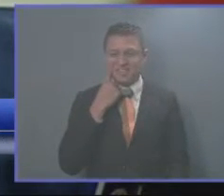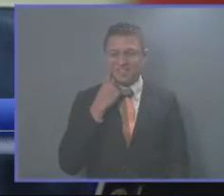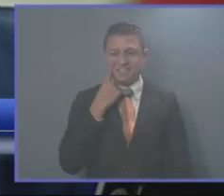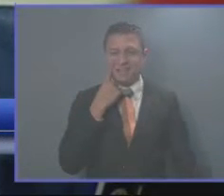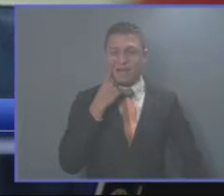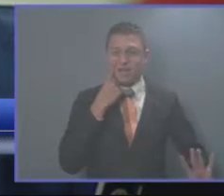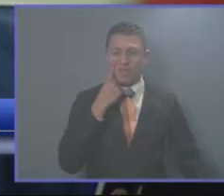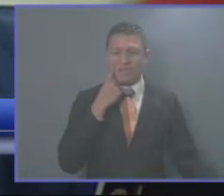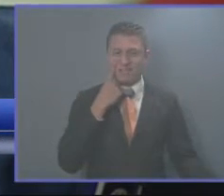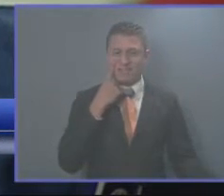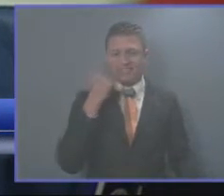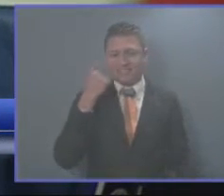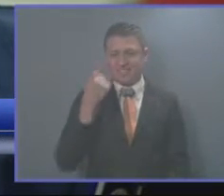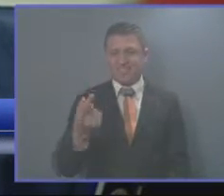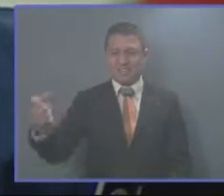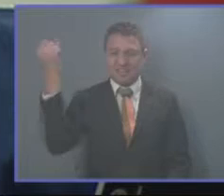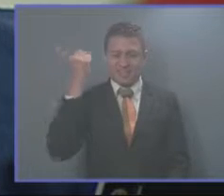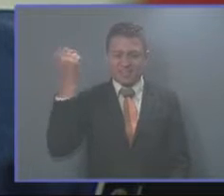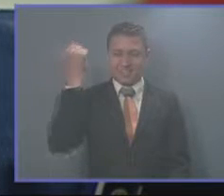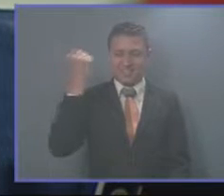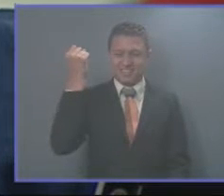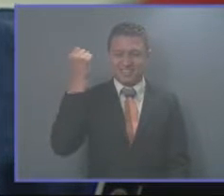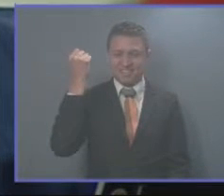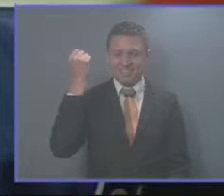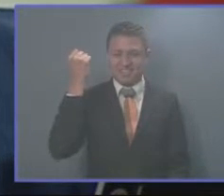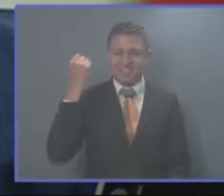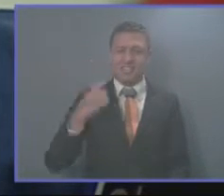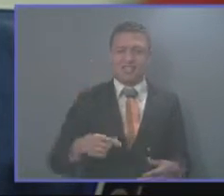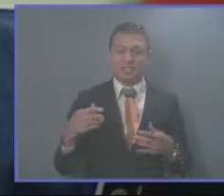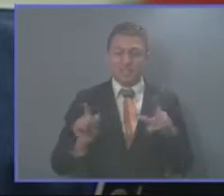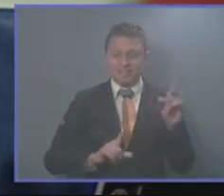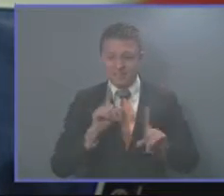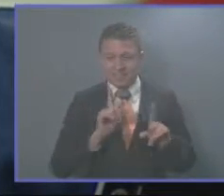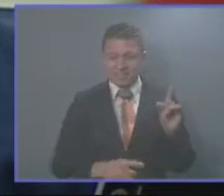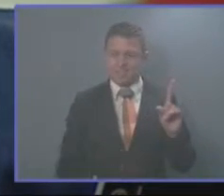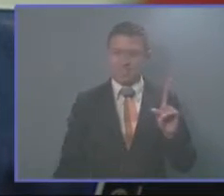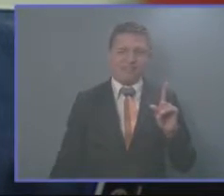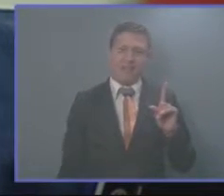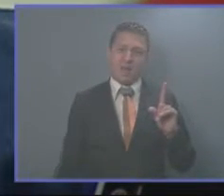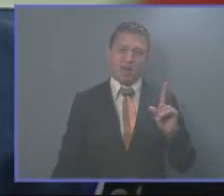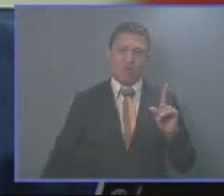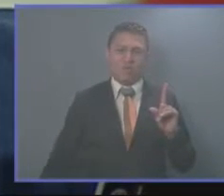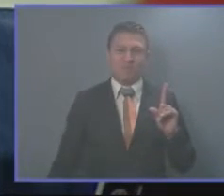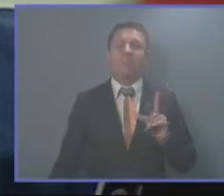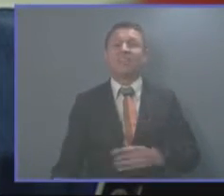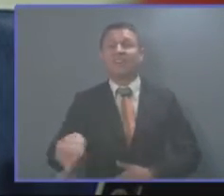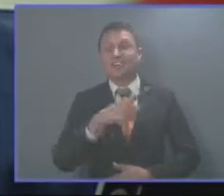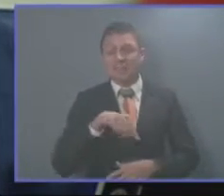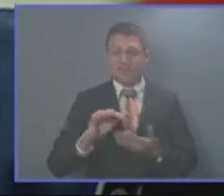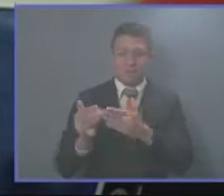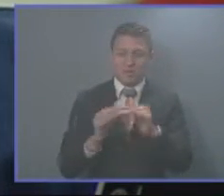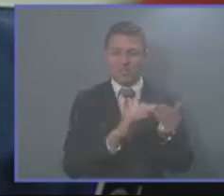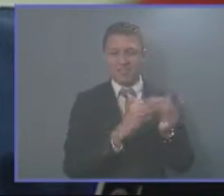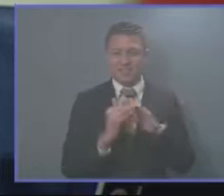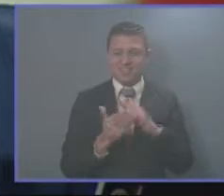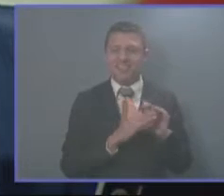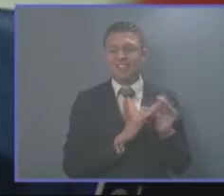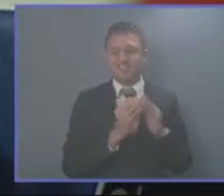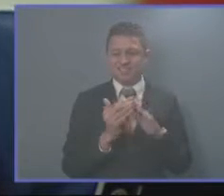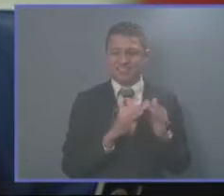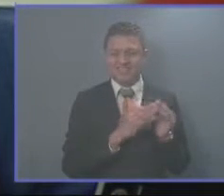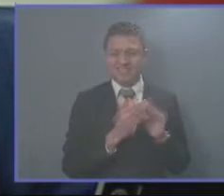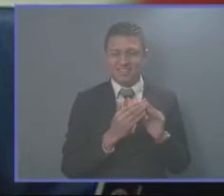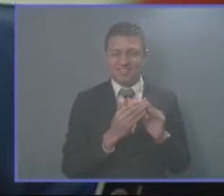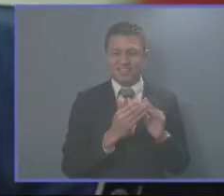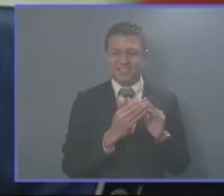transitada, por tanto, santanecas y santanecos de las comunidades. Y lo reitero, no queremos